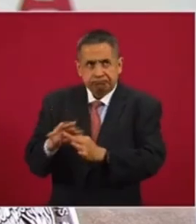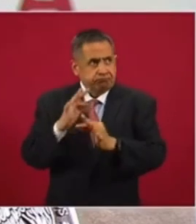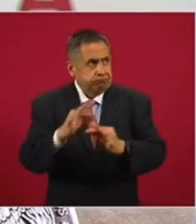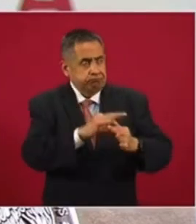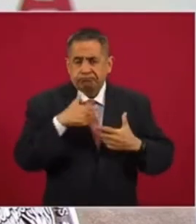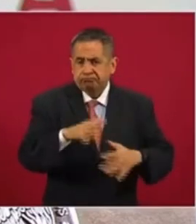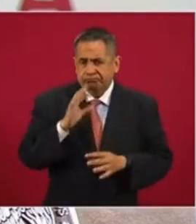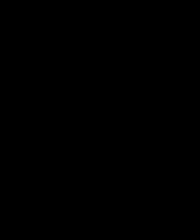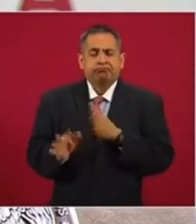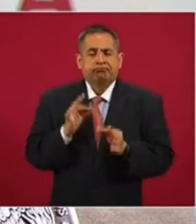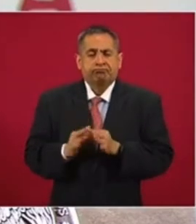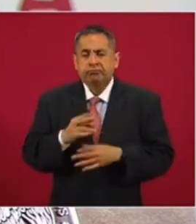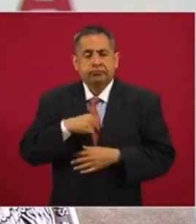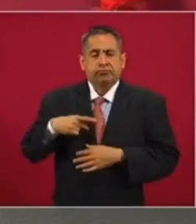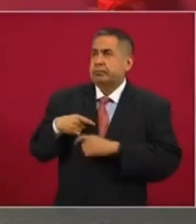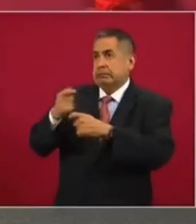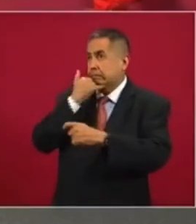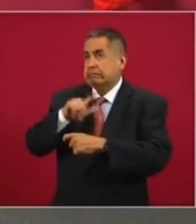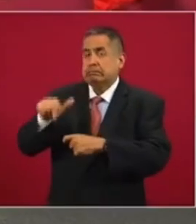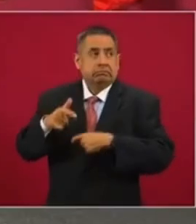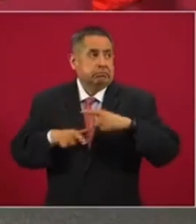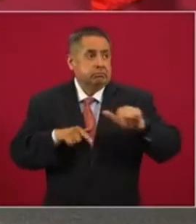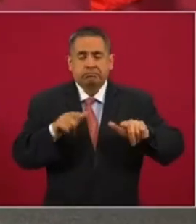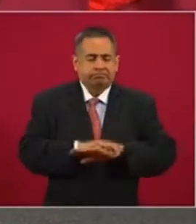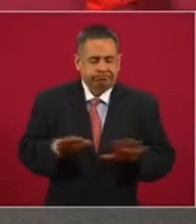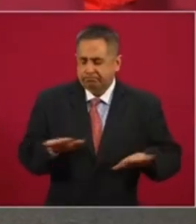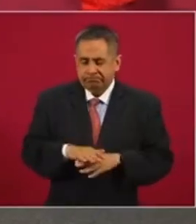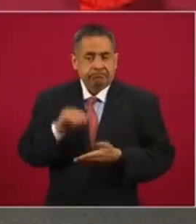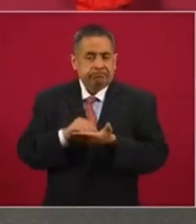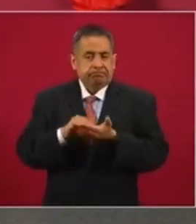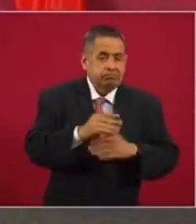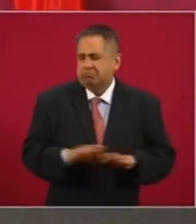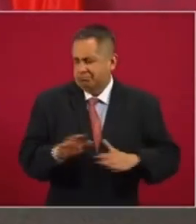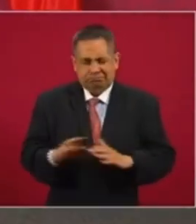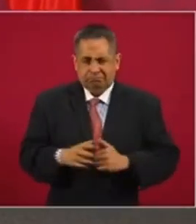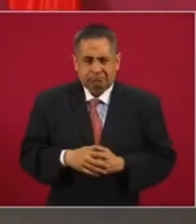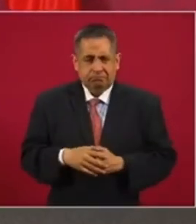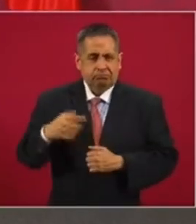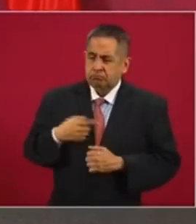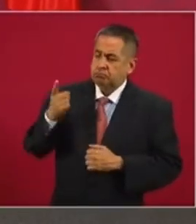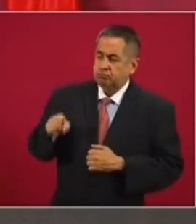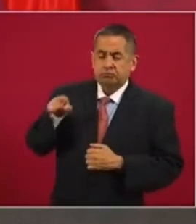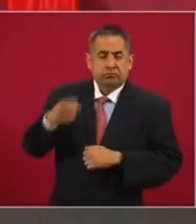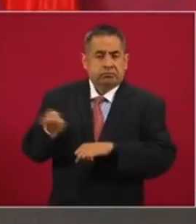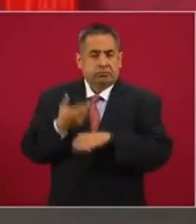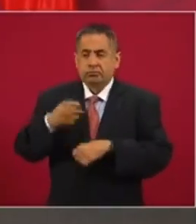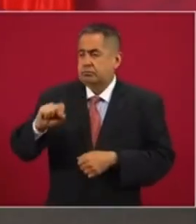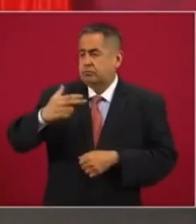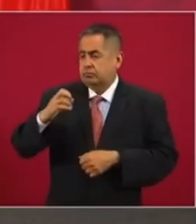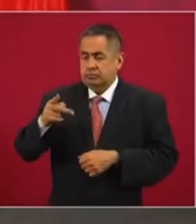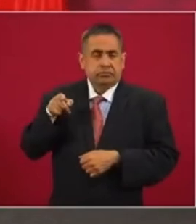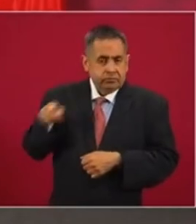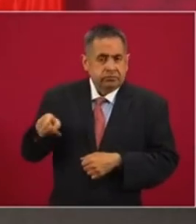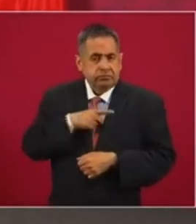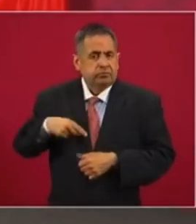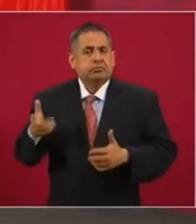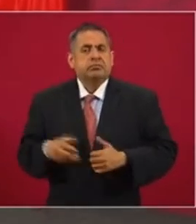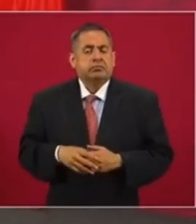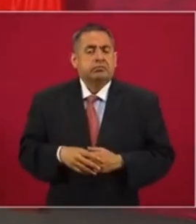estados. Estamos al día, no les debemos nada. Y la indicación que tiene el secretario de Hacienda es de